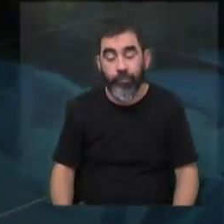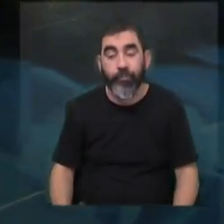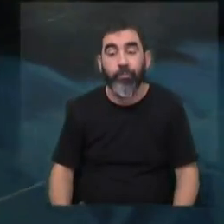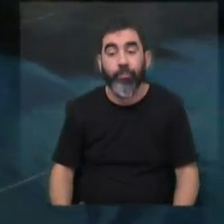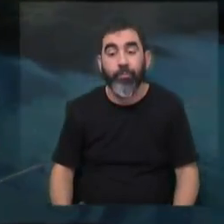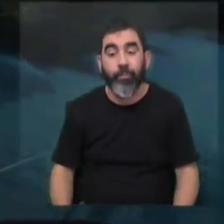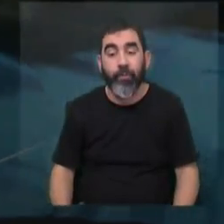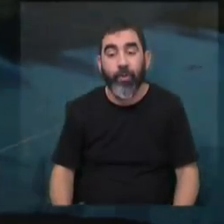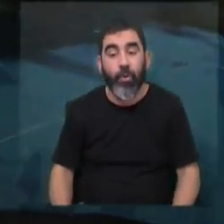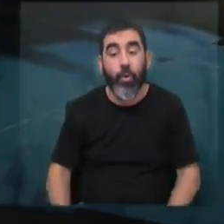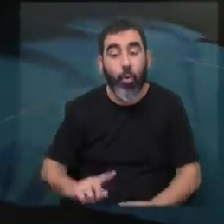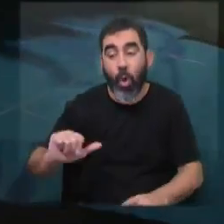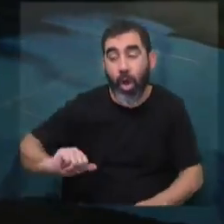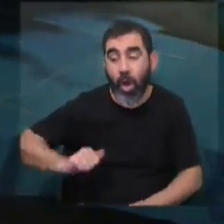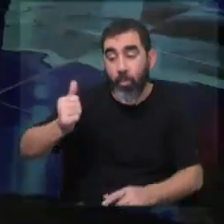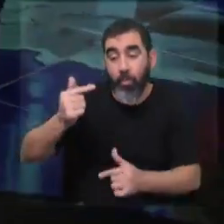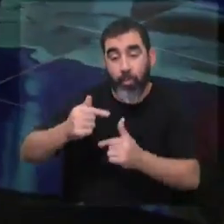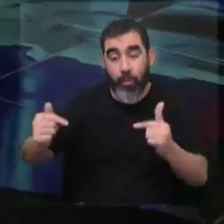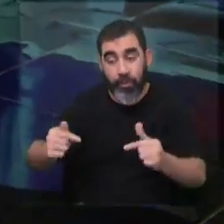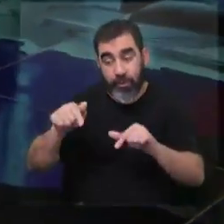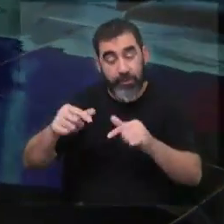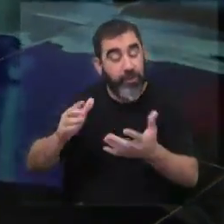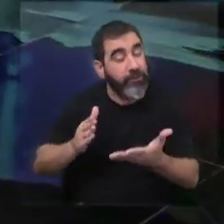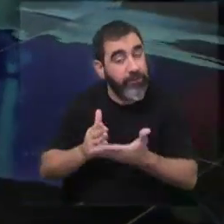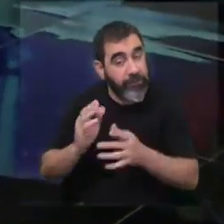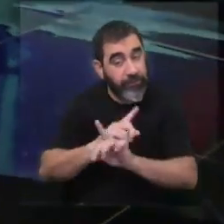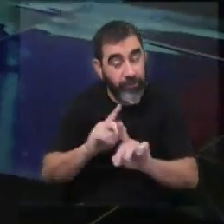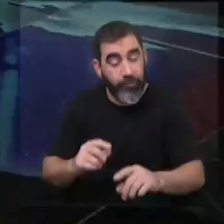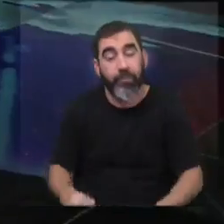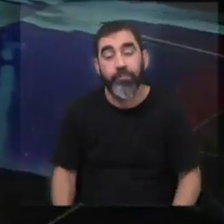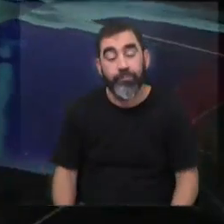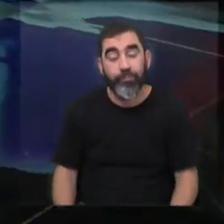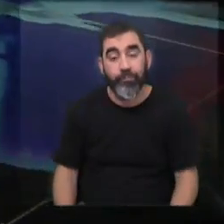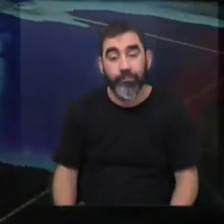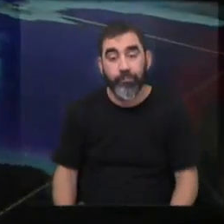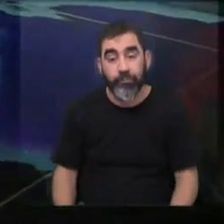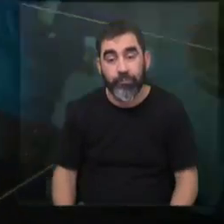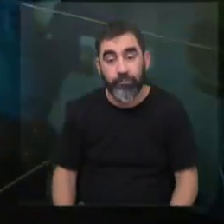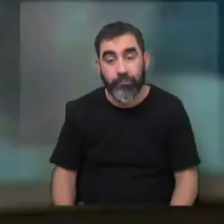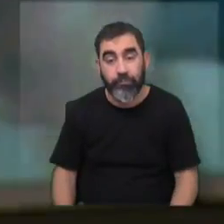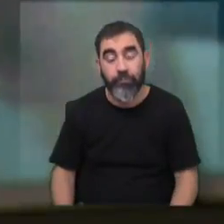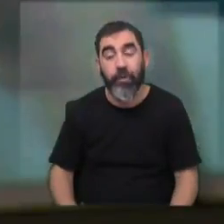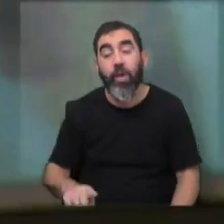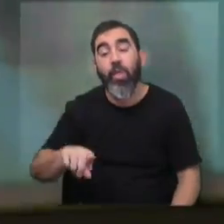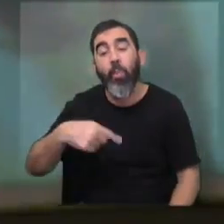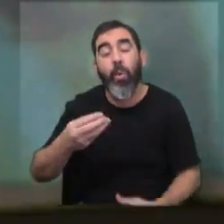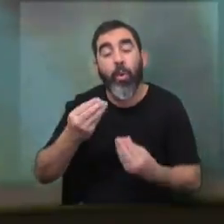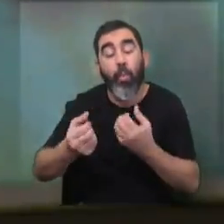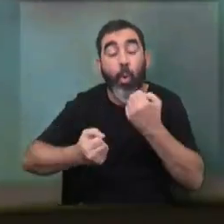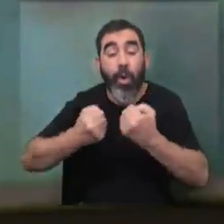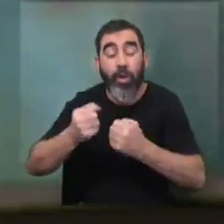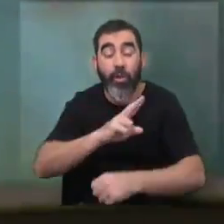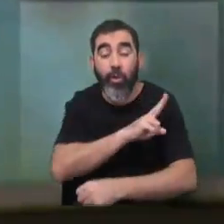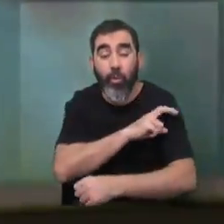se explota debido a este tipo de problemas que tiene para después poder llevarlo a lo que es la industria